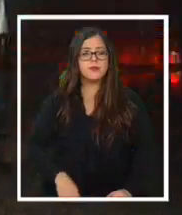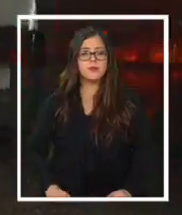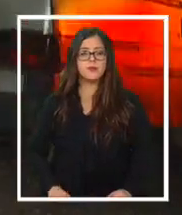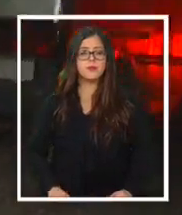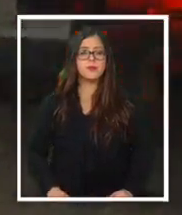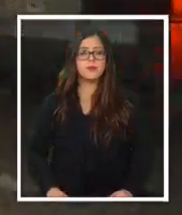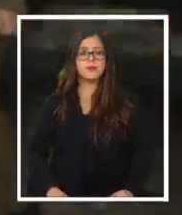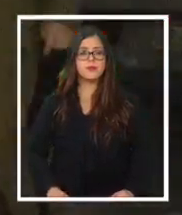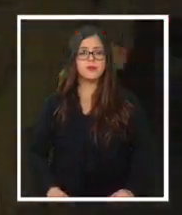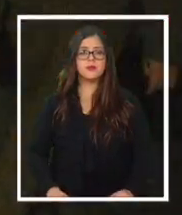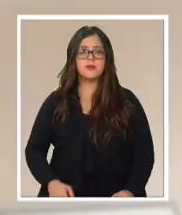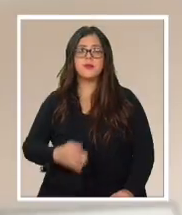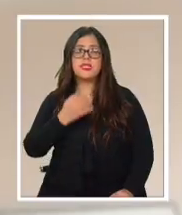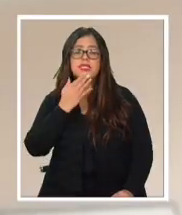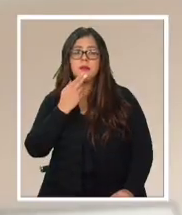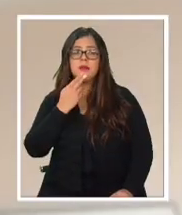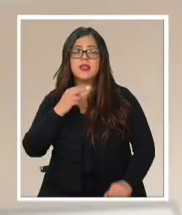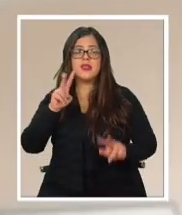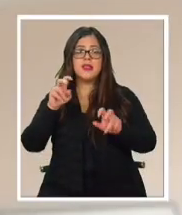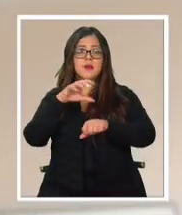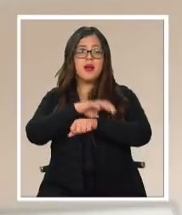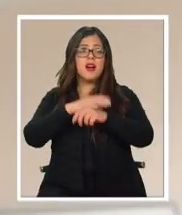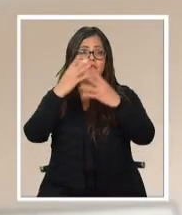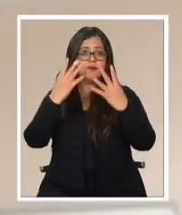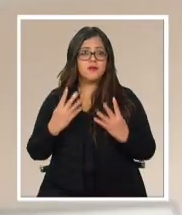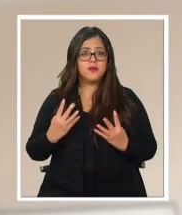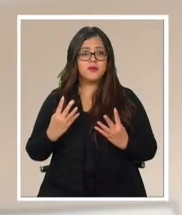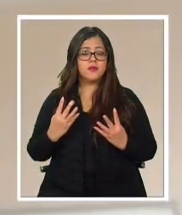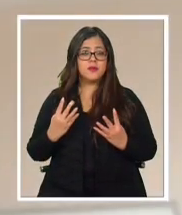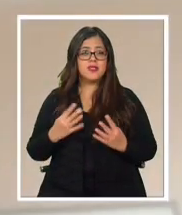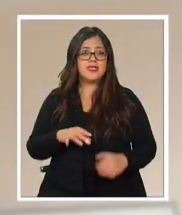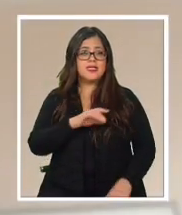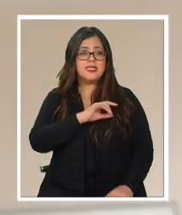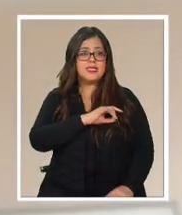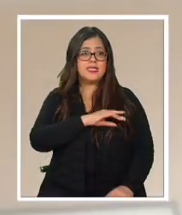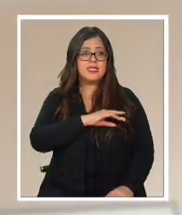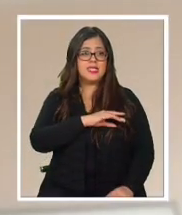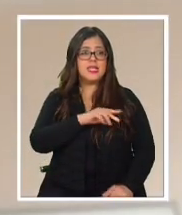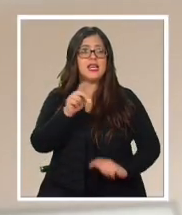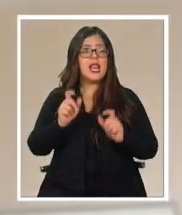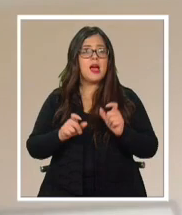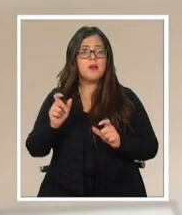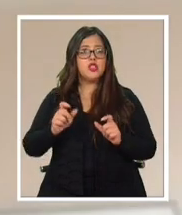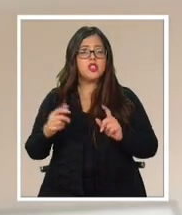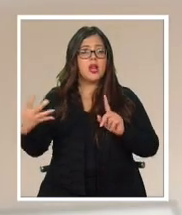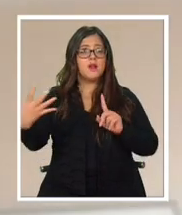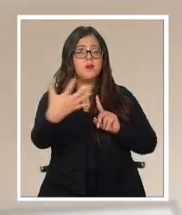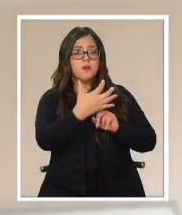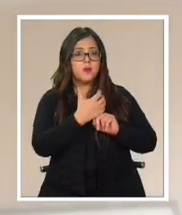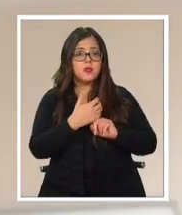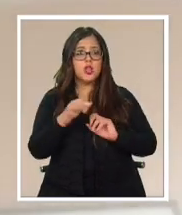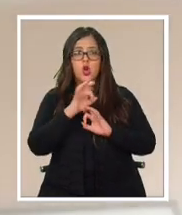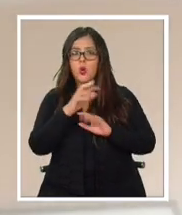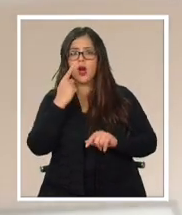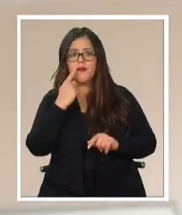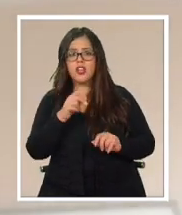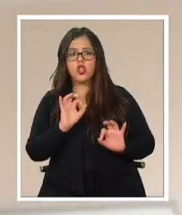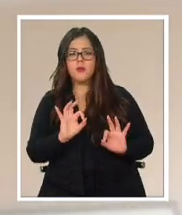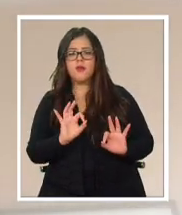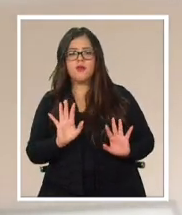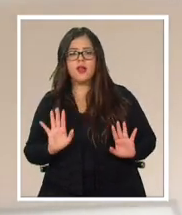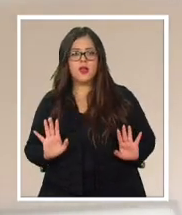incluso la cultura carcelaria chilena quienes cometen secuestro no eran bien vistos con la aparición